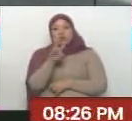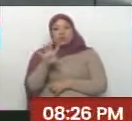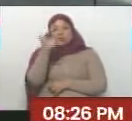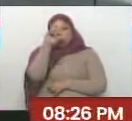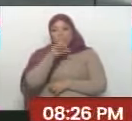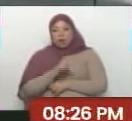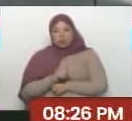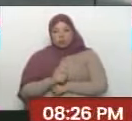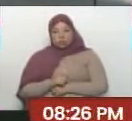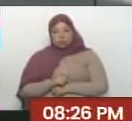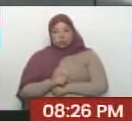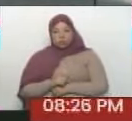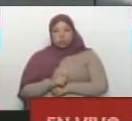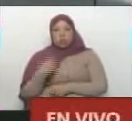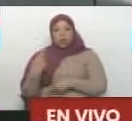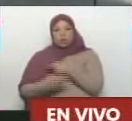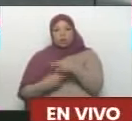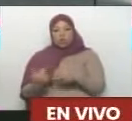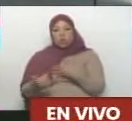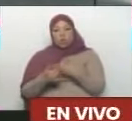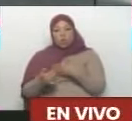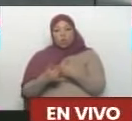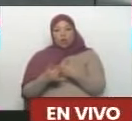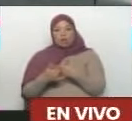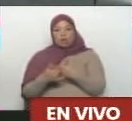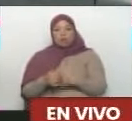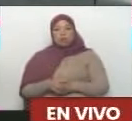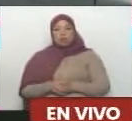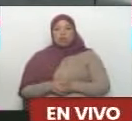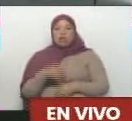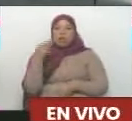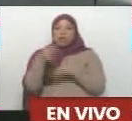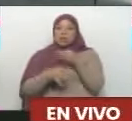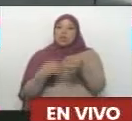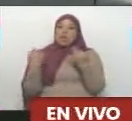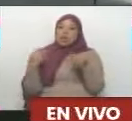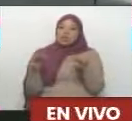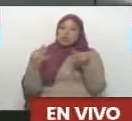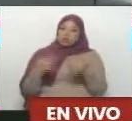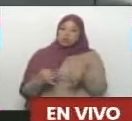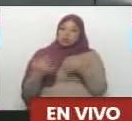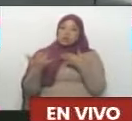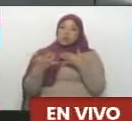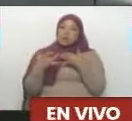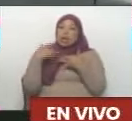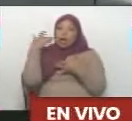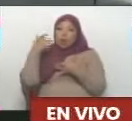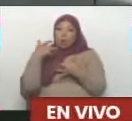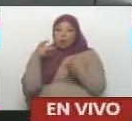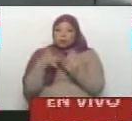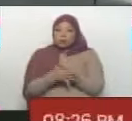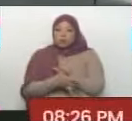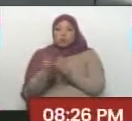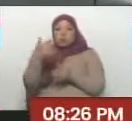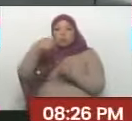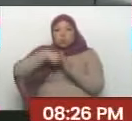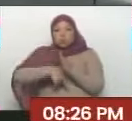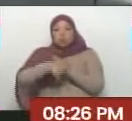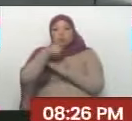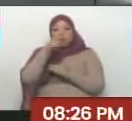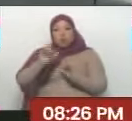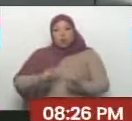años. Una rebelión contra la desculturización nacional y en consecuencia hemos propiciado